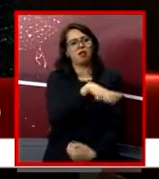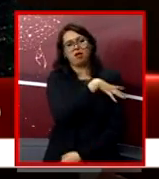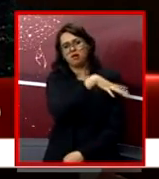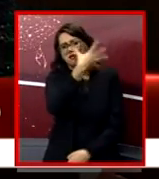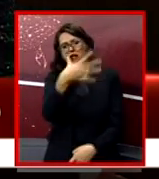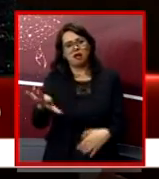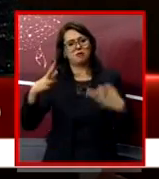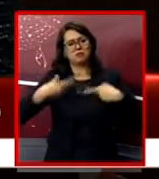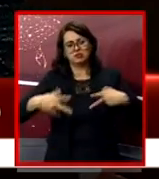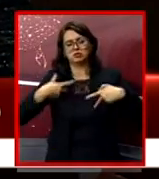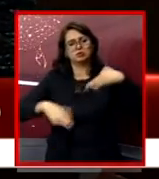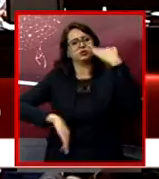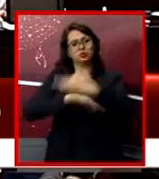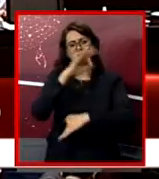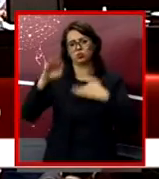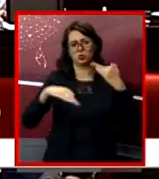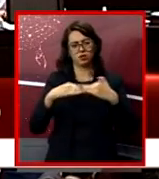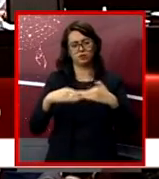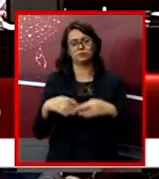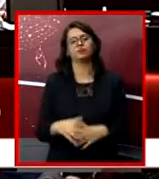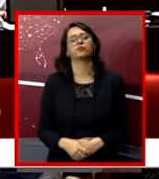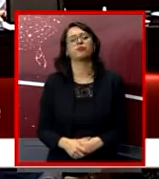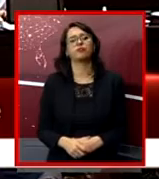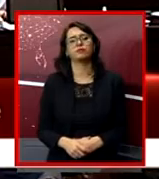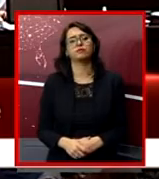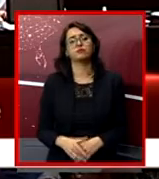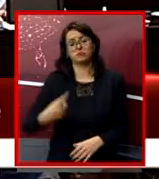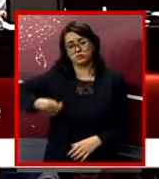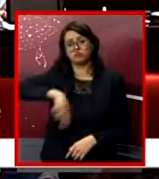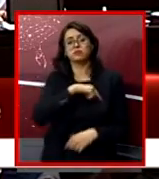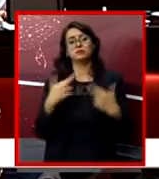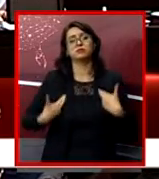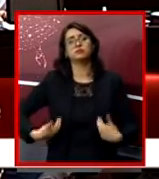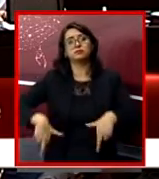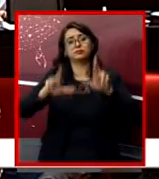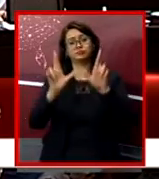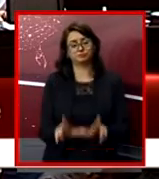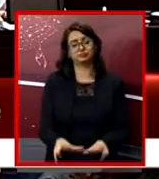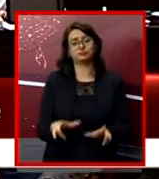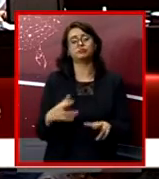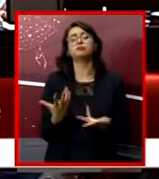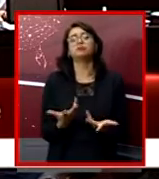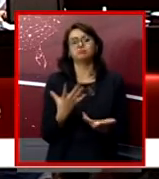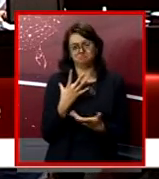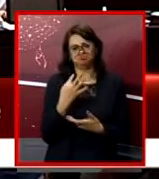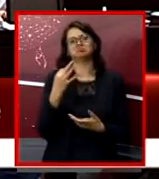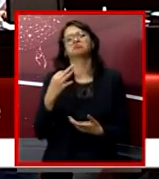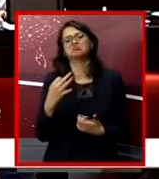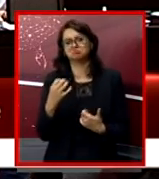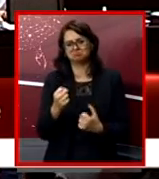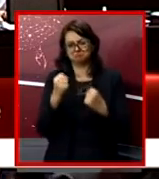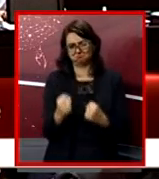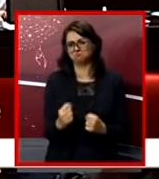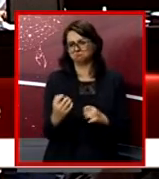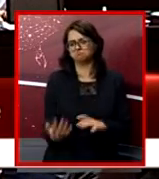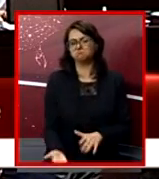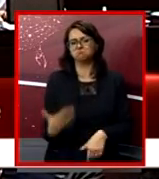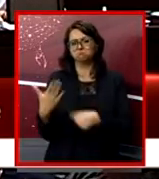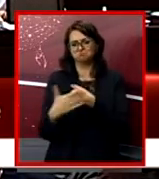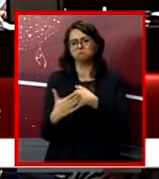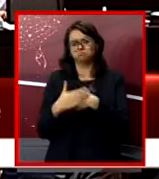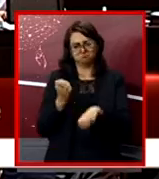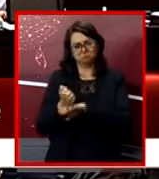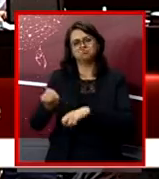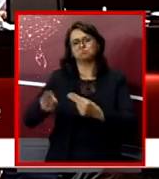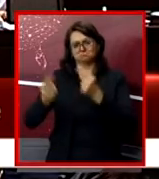todo mexicano y mexicana. Nosotros como representantes populares estaremos sin duda a la altura de lo que nuestros